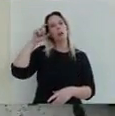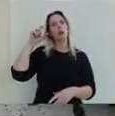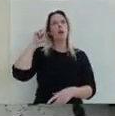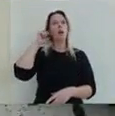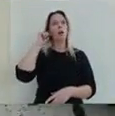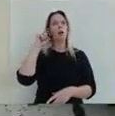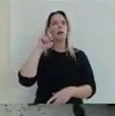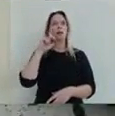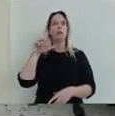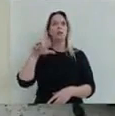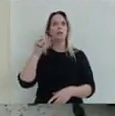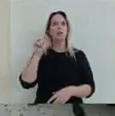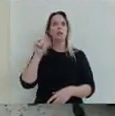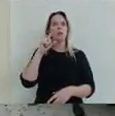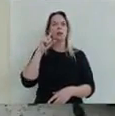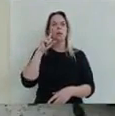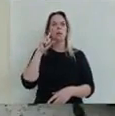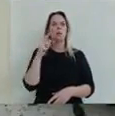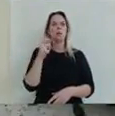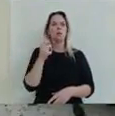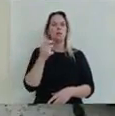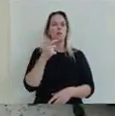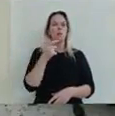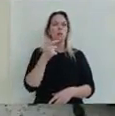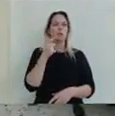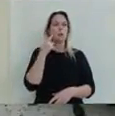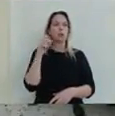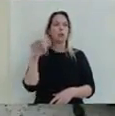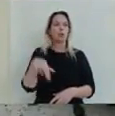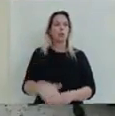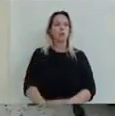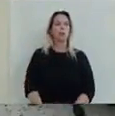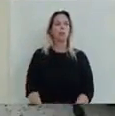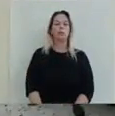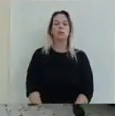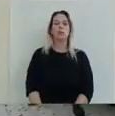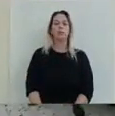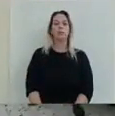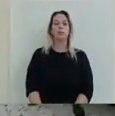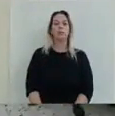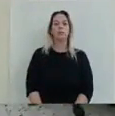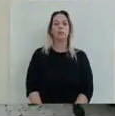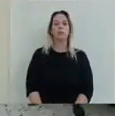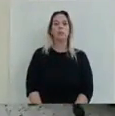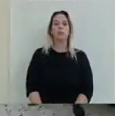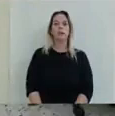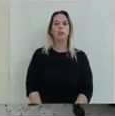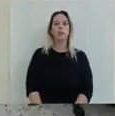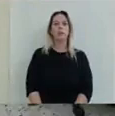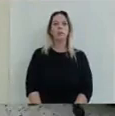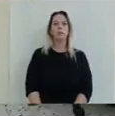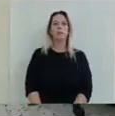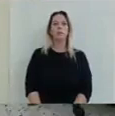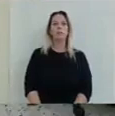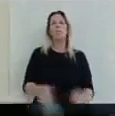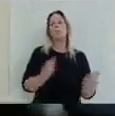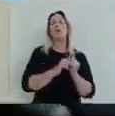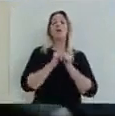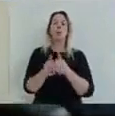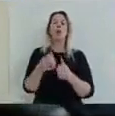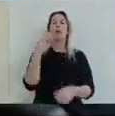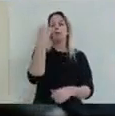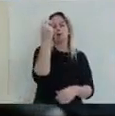Concejal Moreira. No, simplemente acompañar a la moción del concejal Figueredo, dado que el plazo que establece la provincia es el 21 de